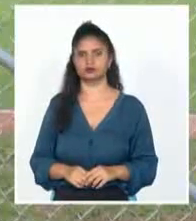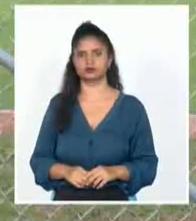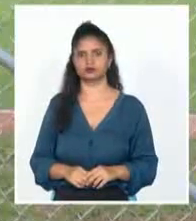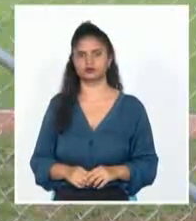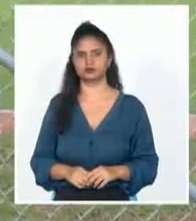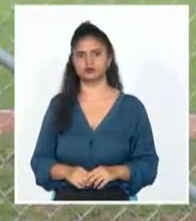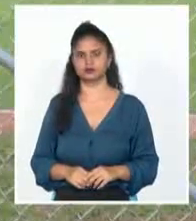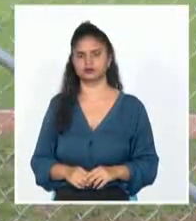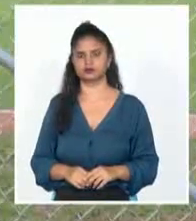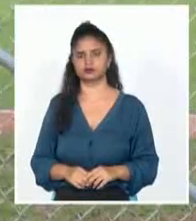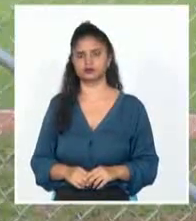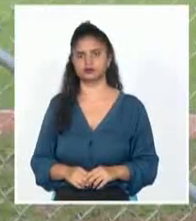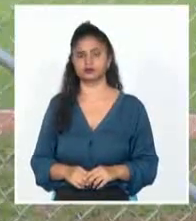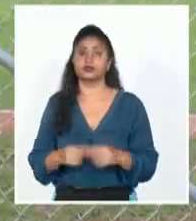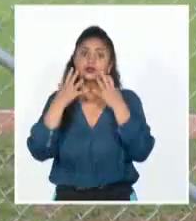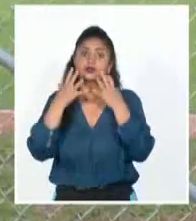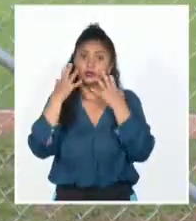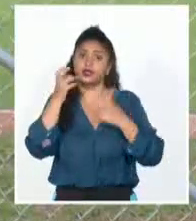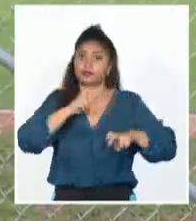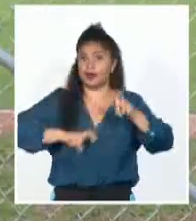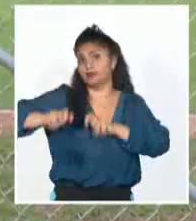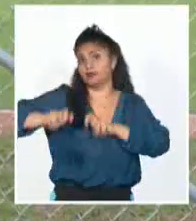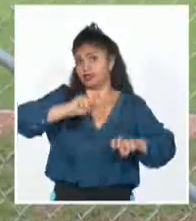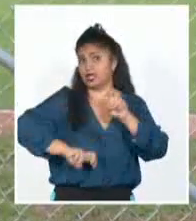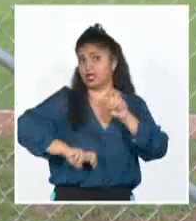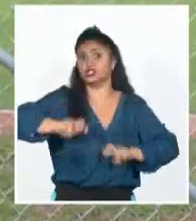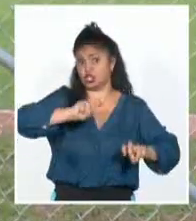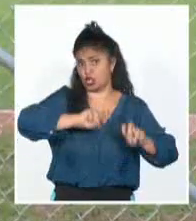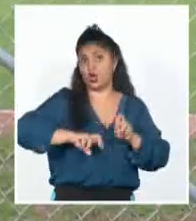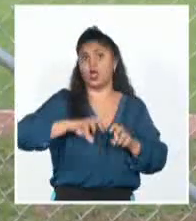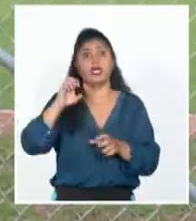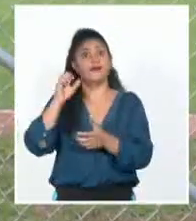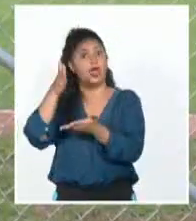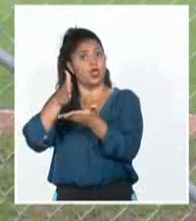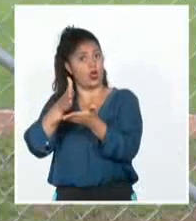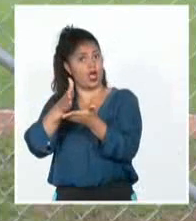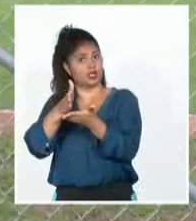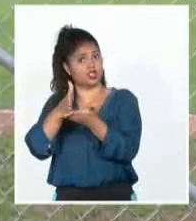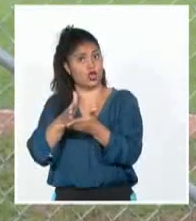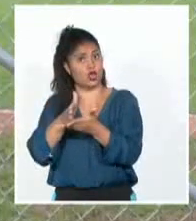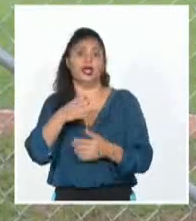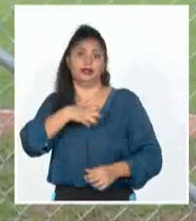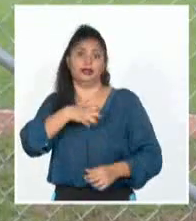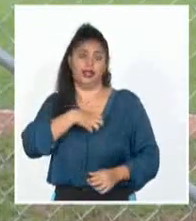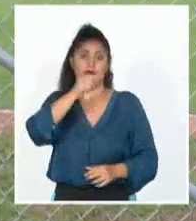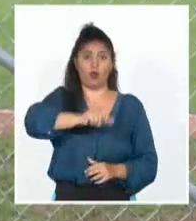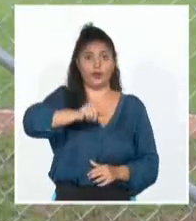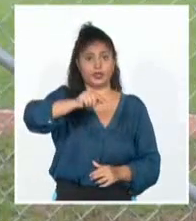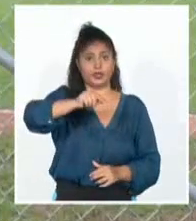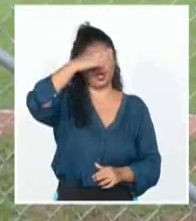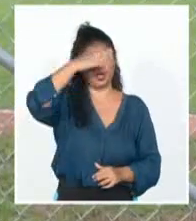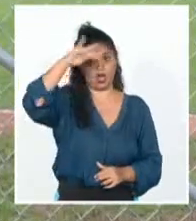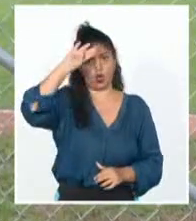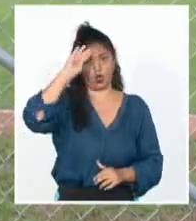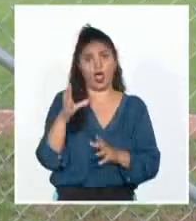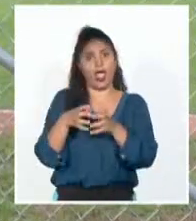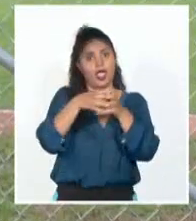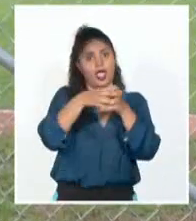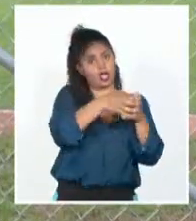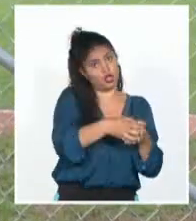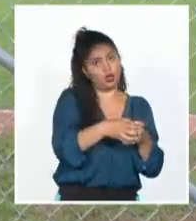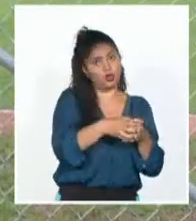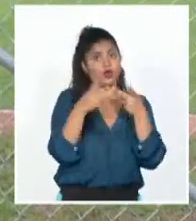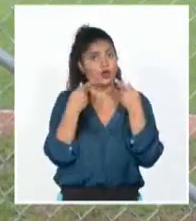dopaje desde el punto de vista analítico, pero también desde el punto de vista de la educación. Tenemos integrantes cubanos en las brigadas antidopaje aquí en los